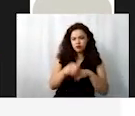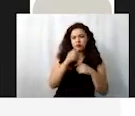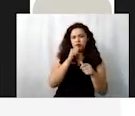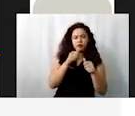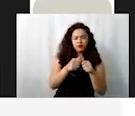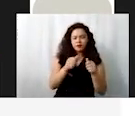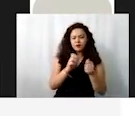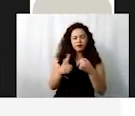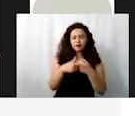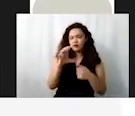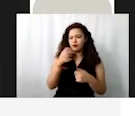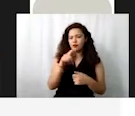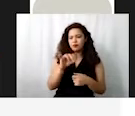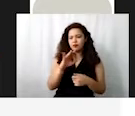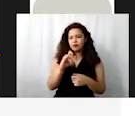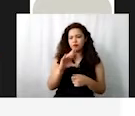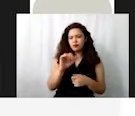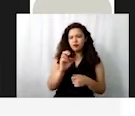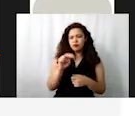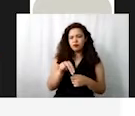va muy asociado con